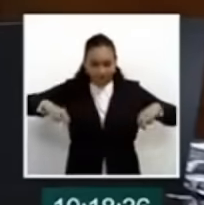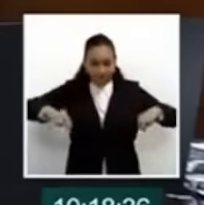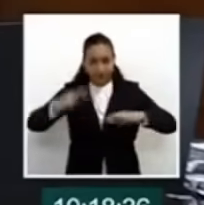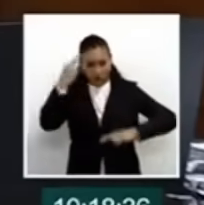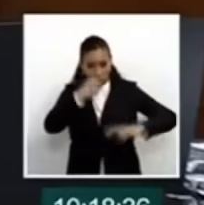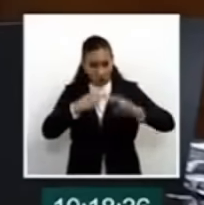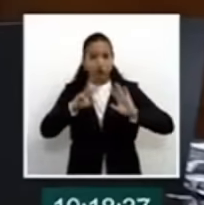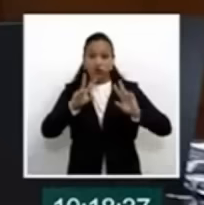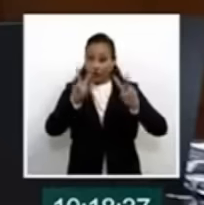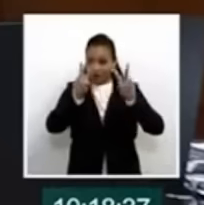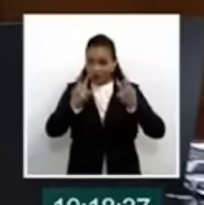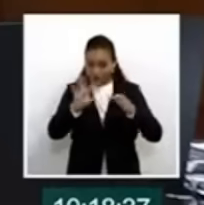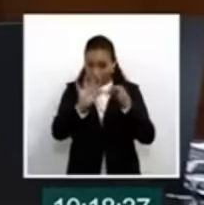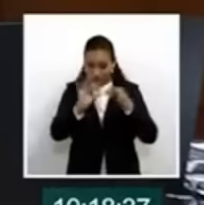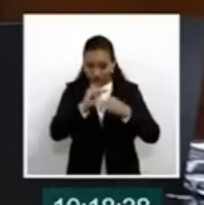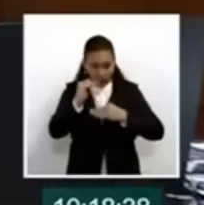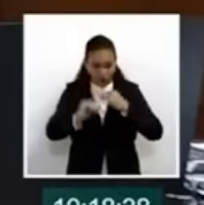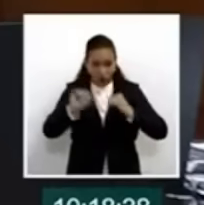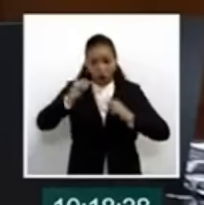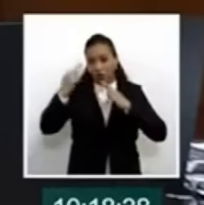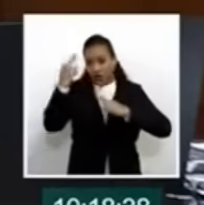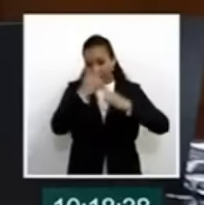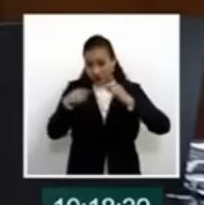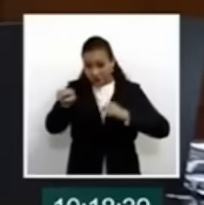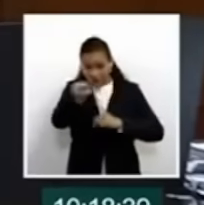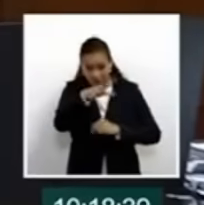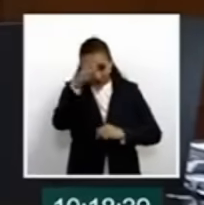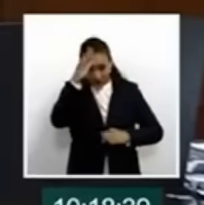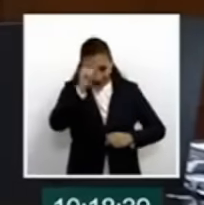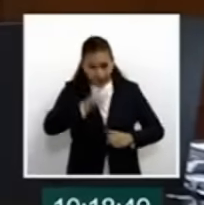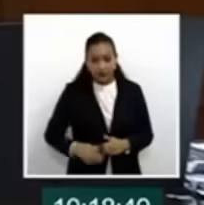dado cuenta el señor secretario, y